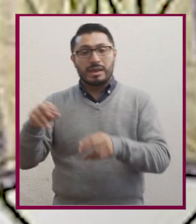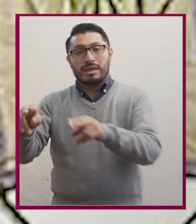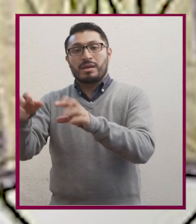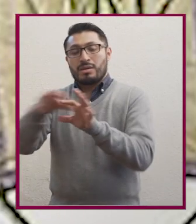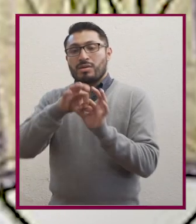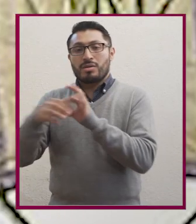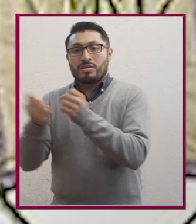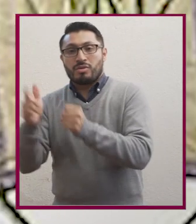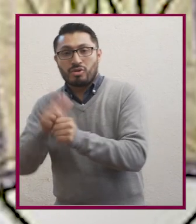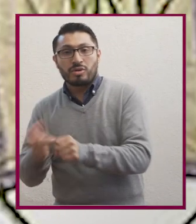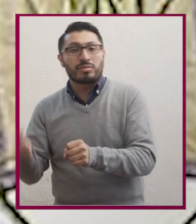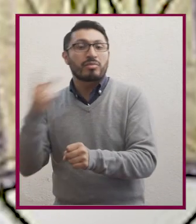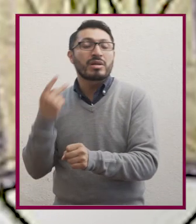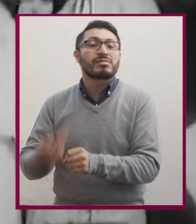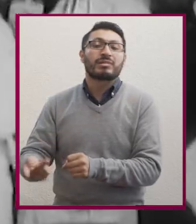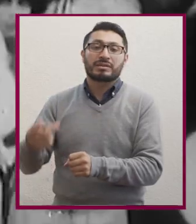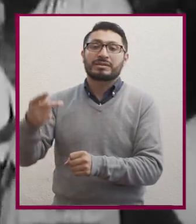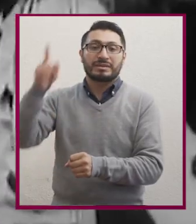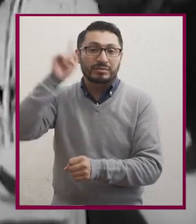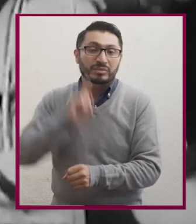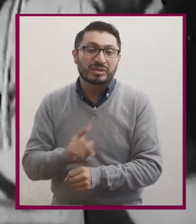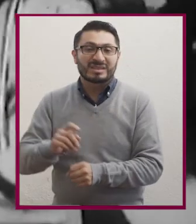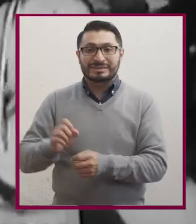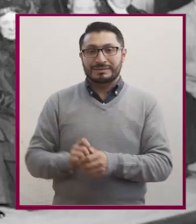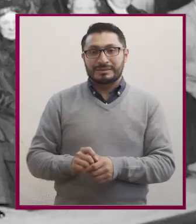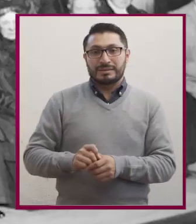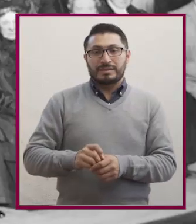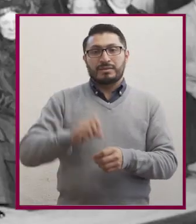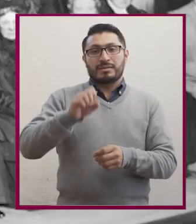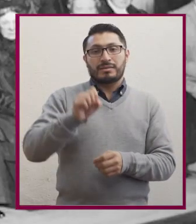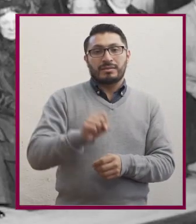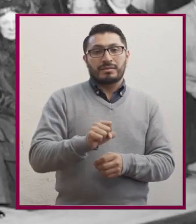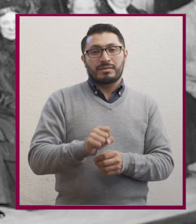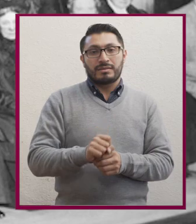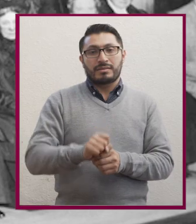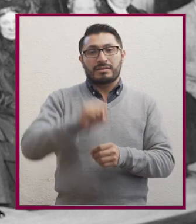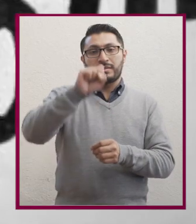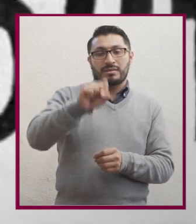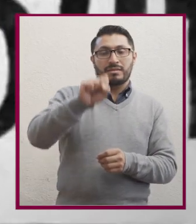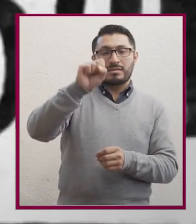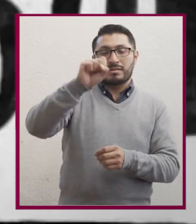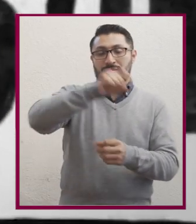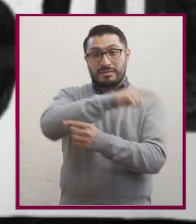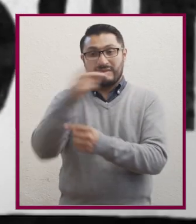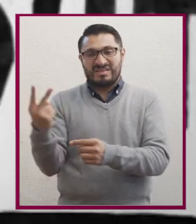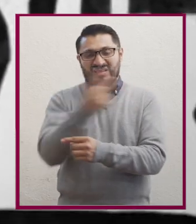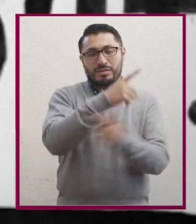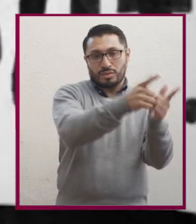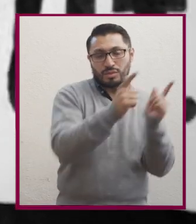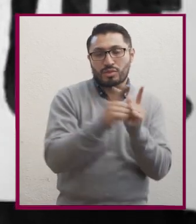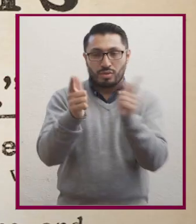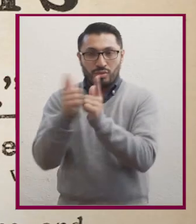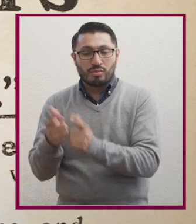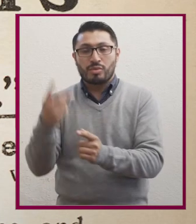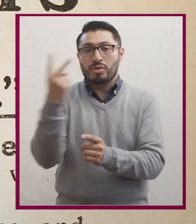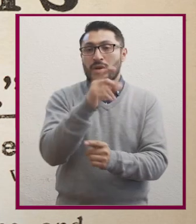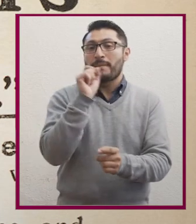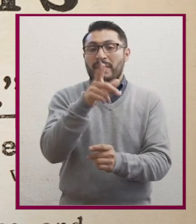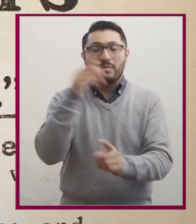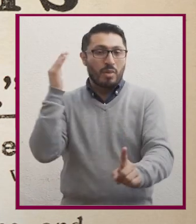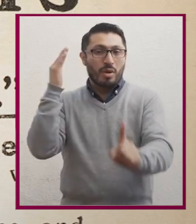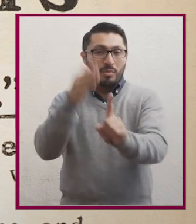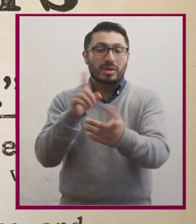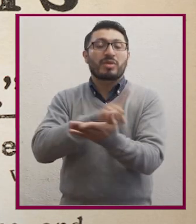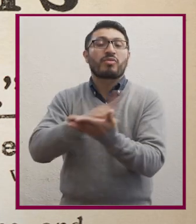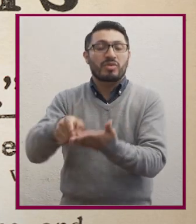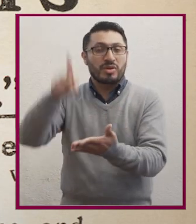Social y Política de las Mujeres, las sufragistas y las suffragettes. Ambas luchaban por la misma causa, el derecho de